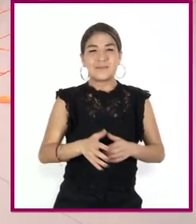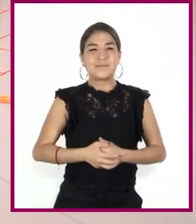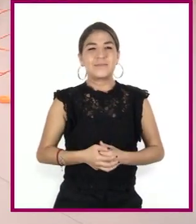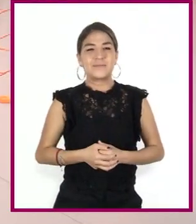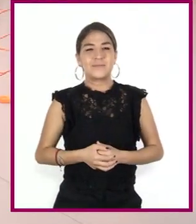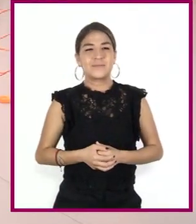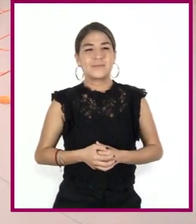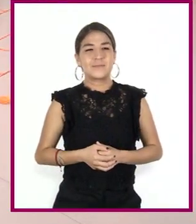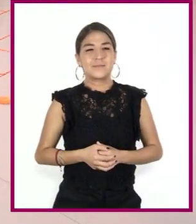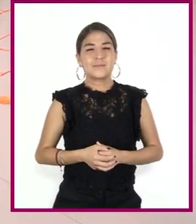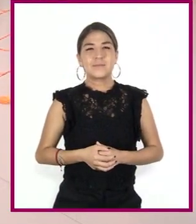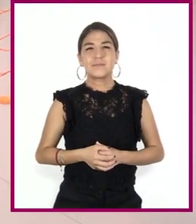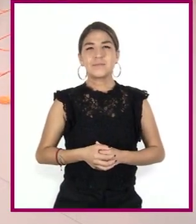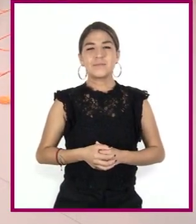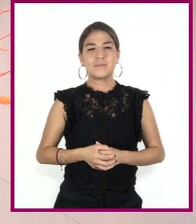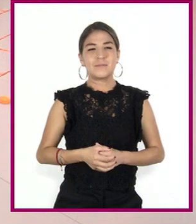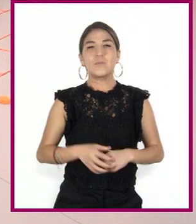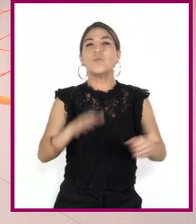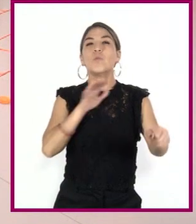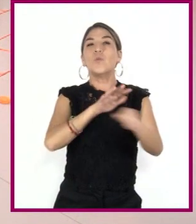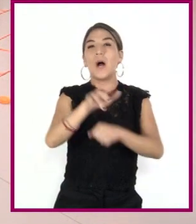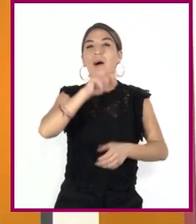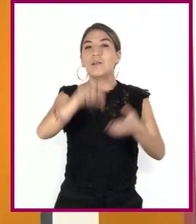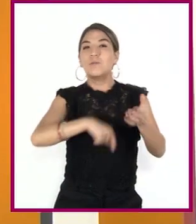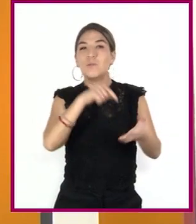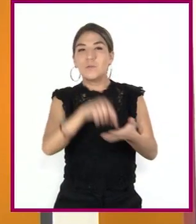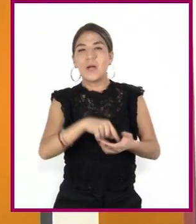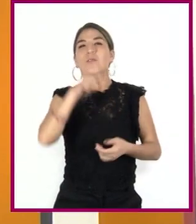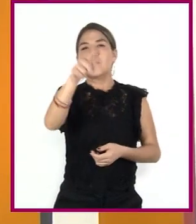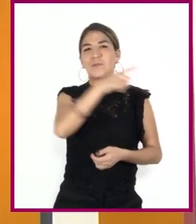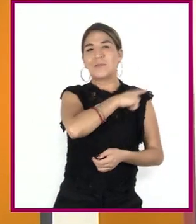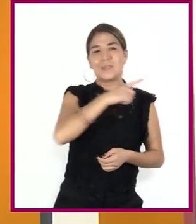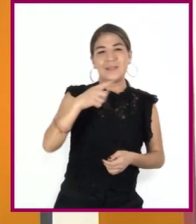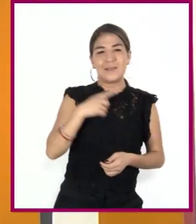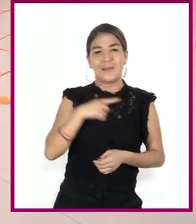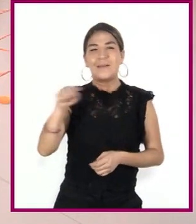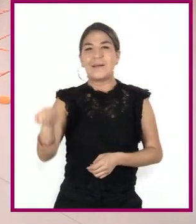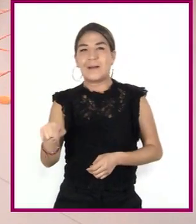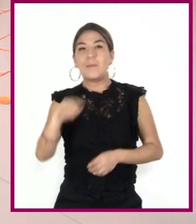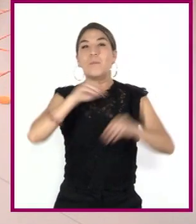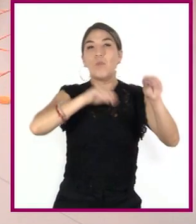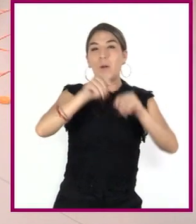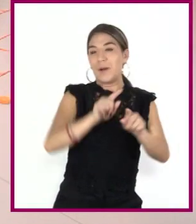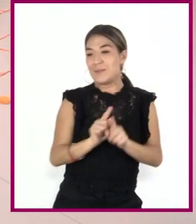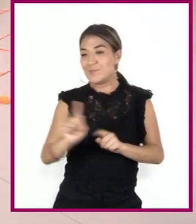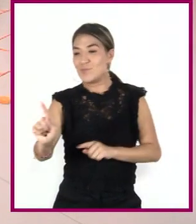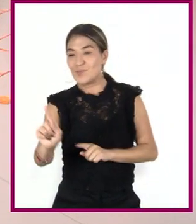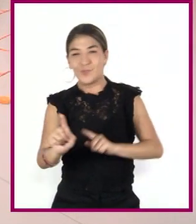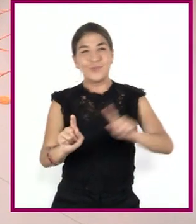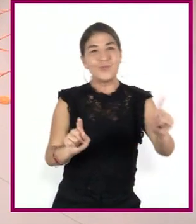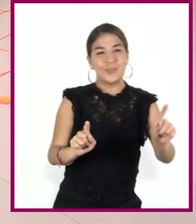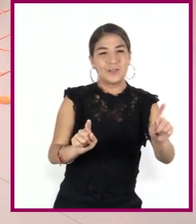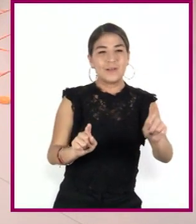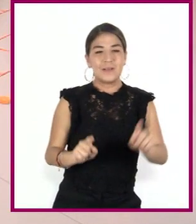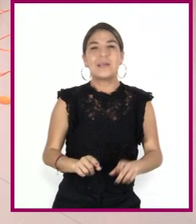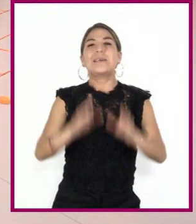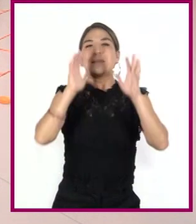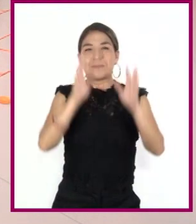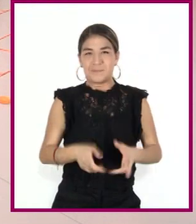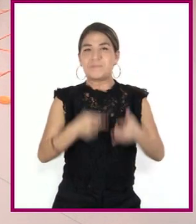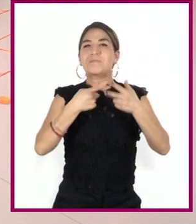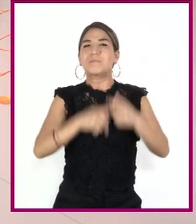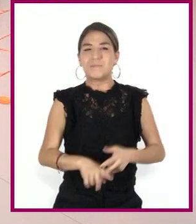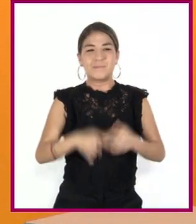ver qué zona nos sale y van a tener que desplazarse a esa zona. Y de ahí arrancamos. Para